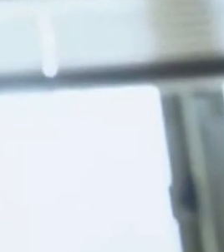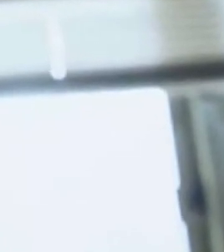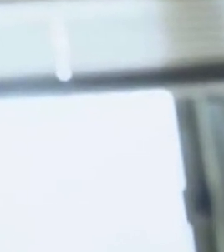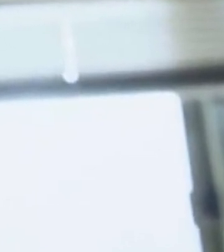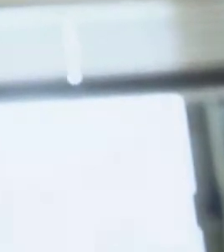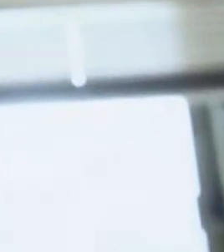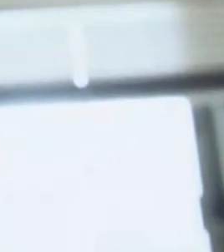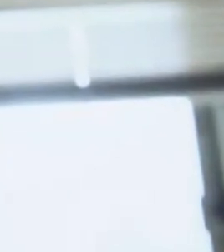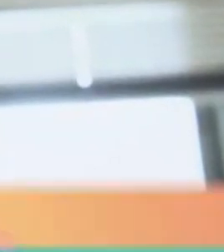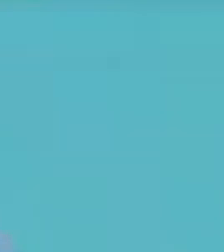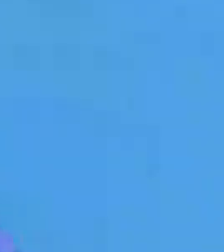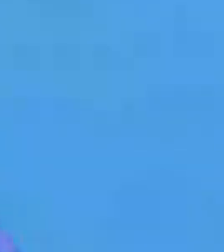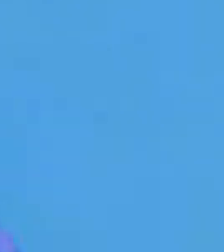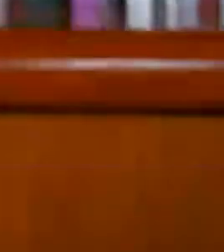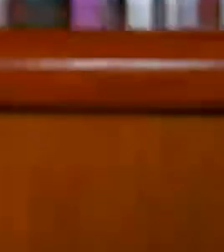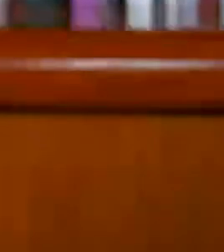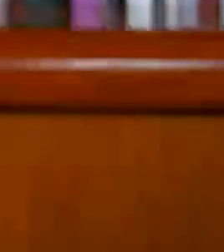casa.